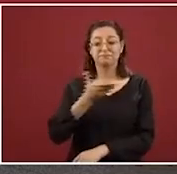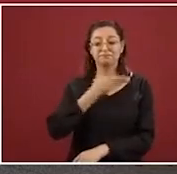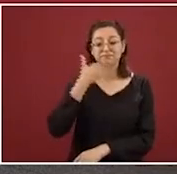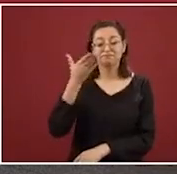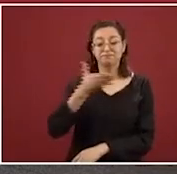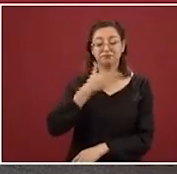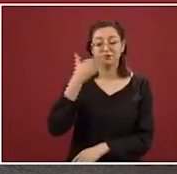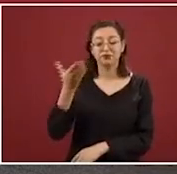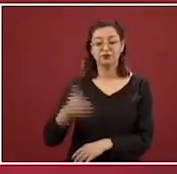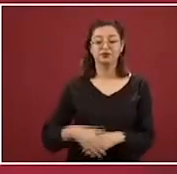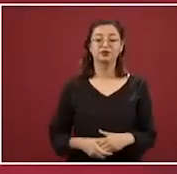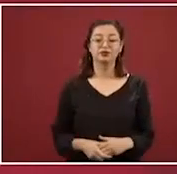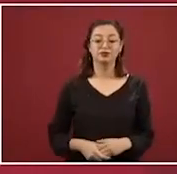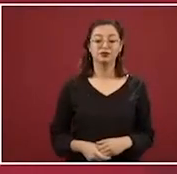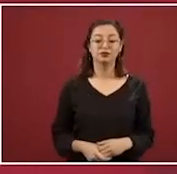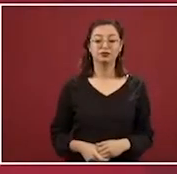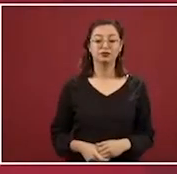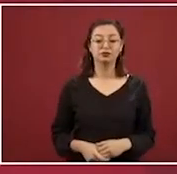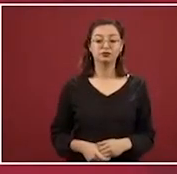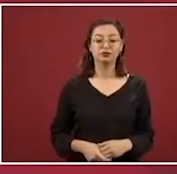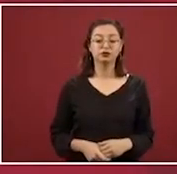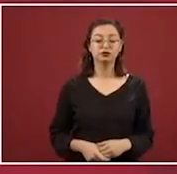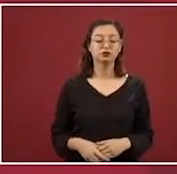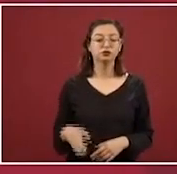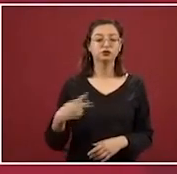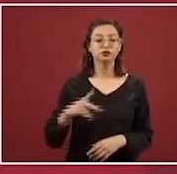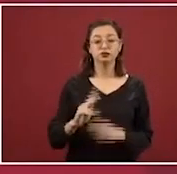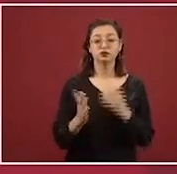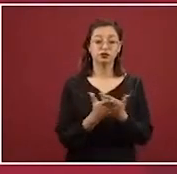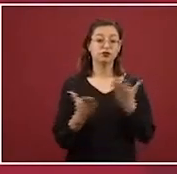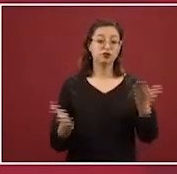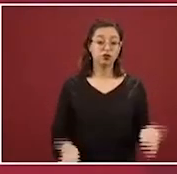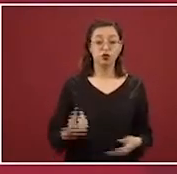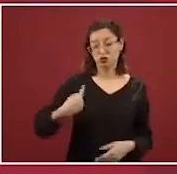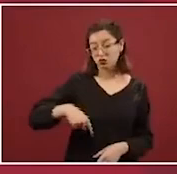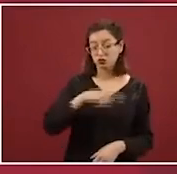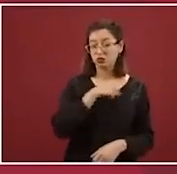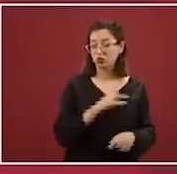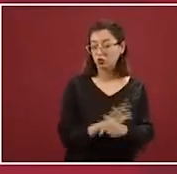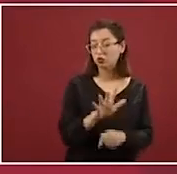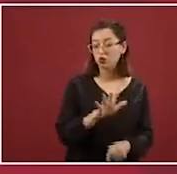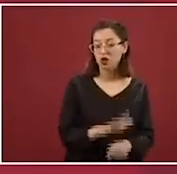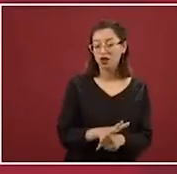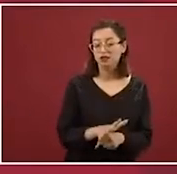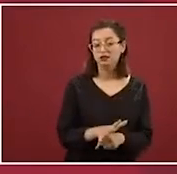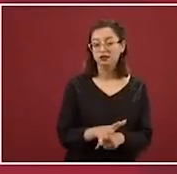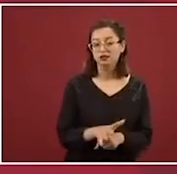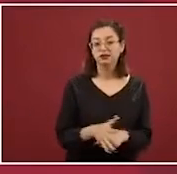Además que lo que estamos haciendo nosotros es no repetir lo mismo.